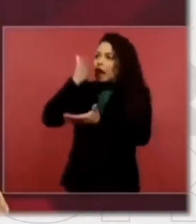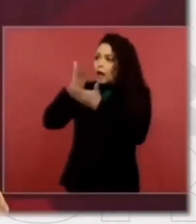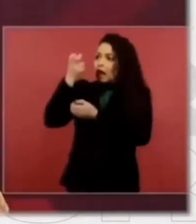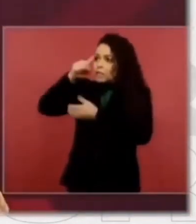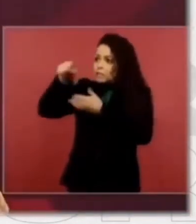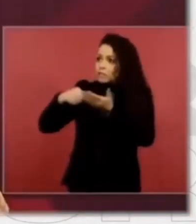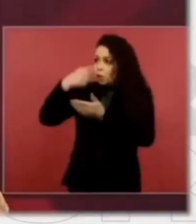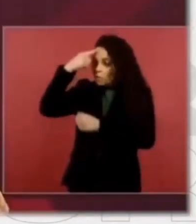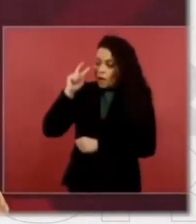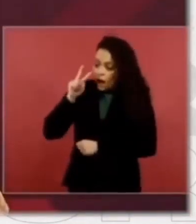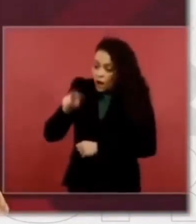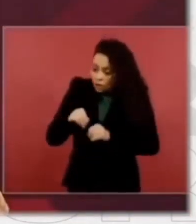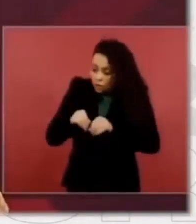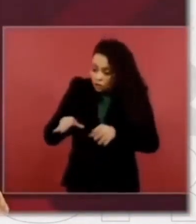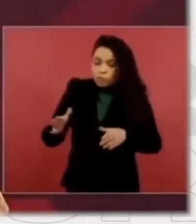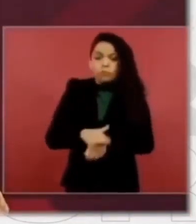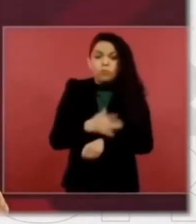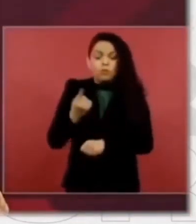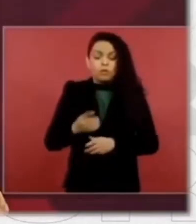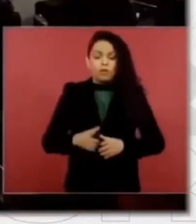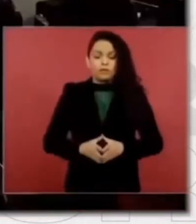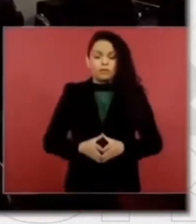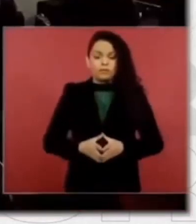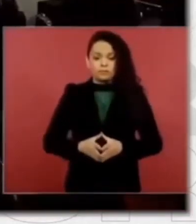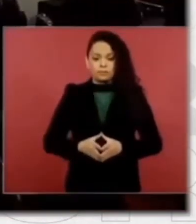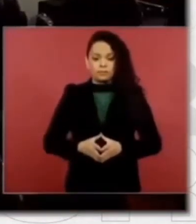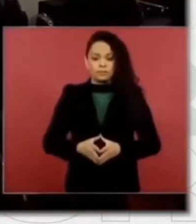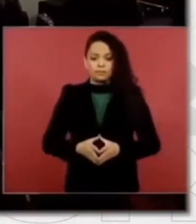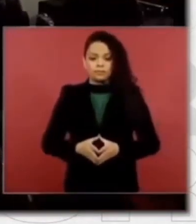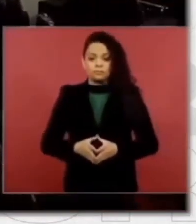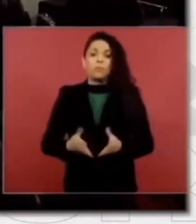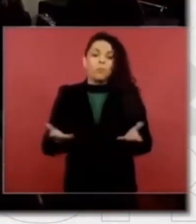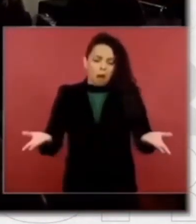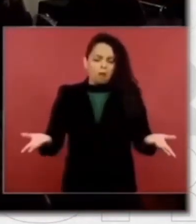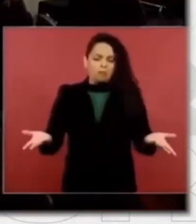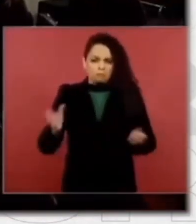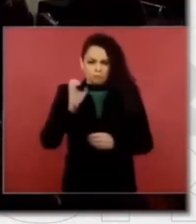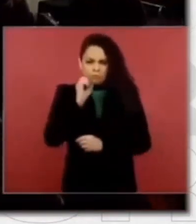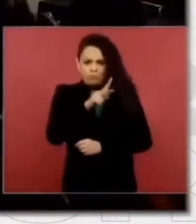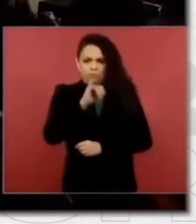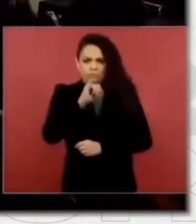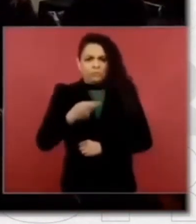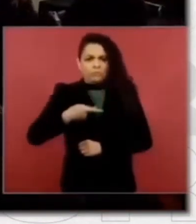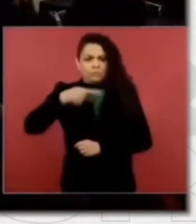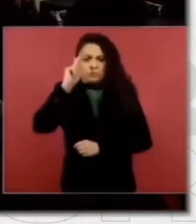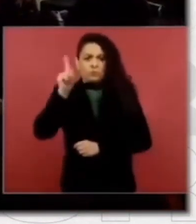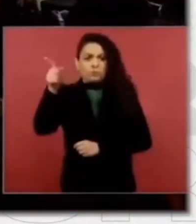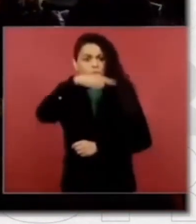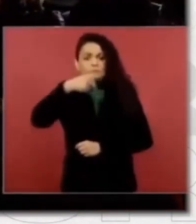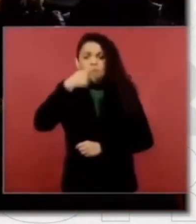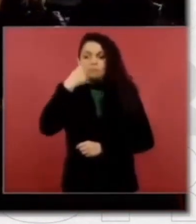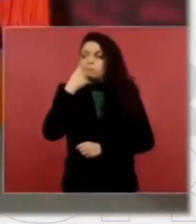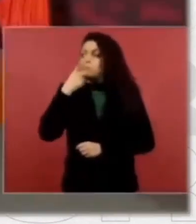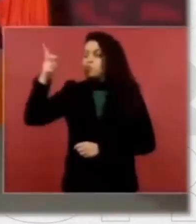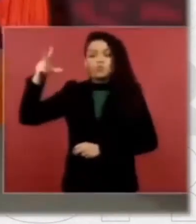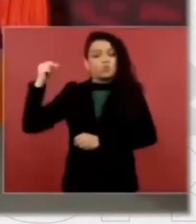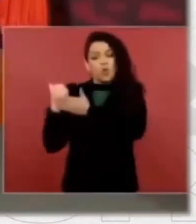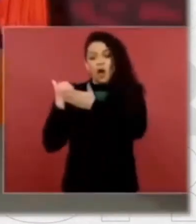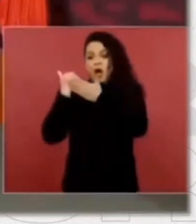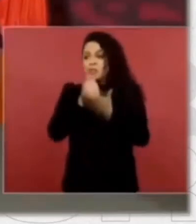mandos de la defensa del ejército ocultan información, no están ayudando